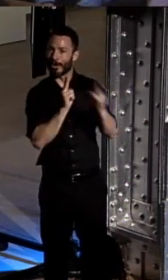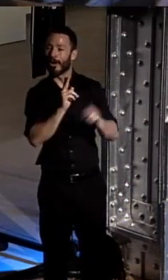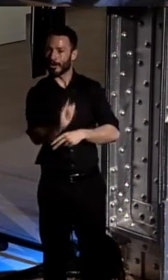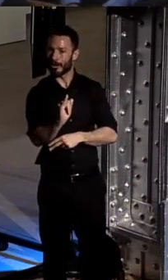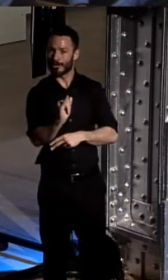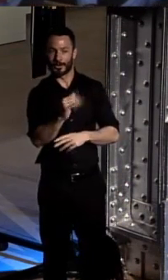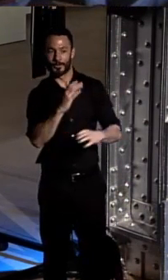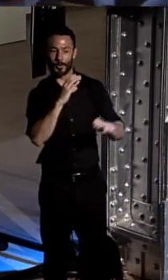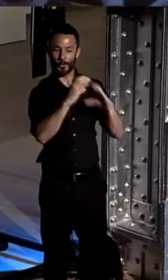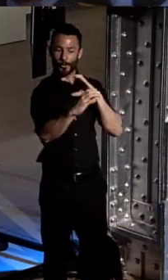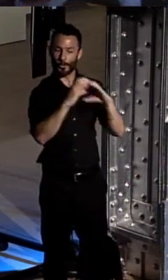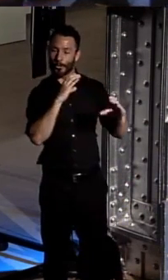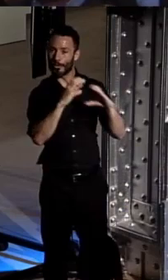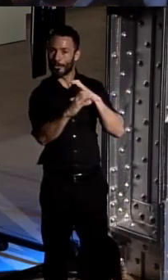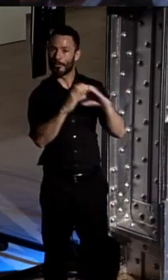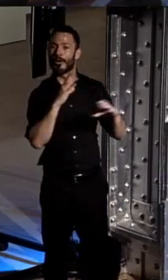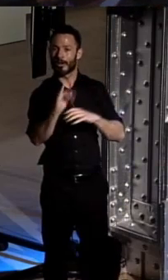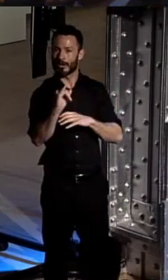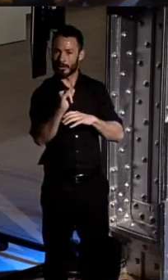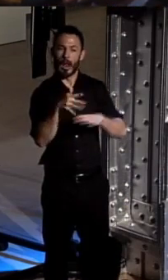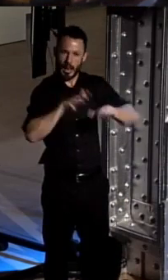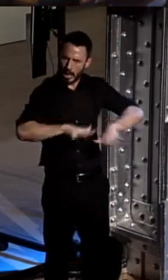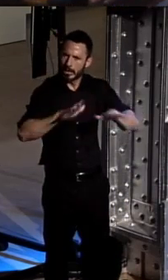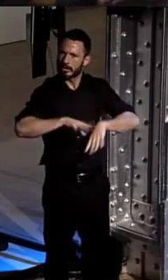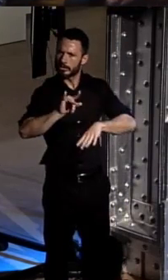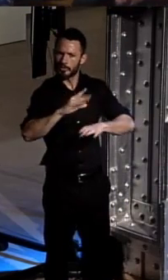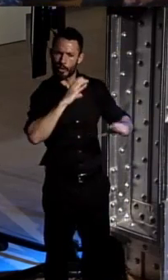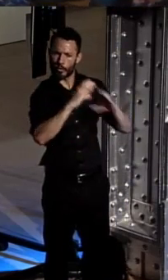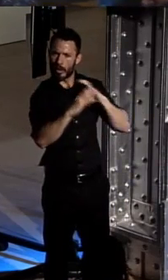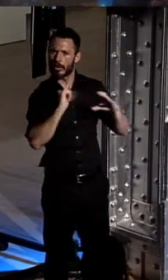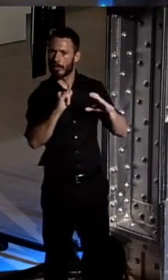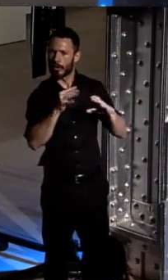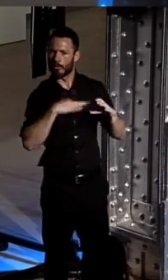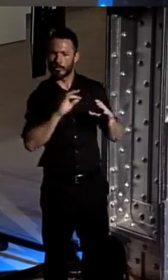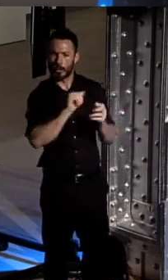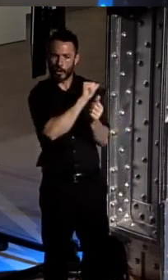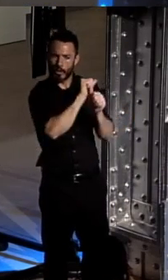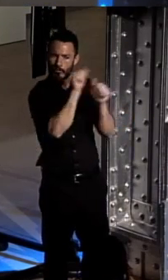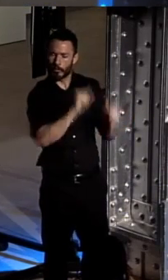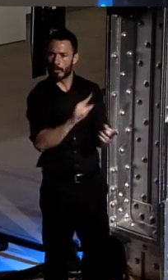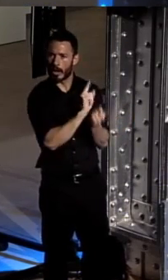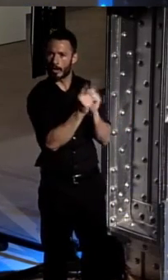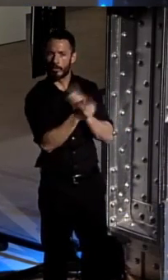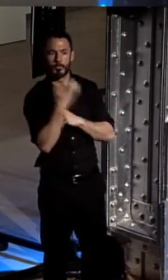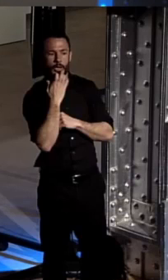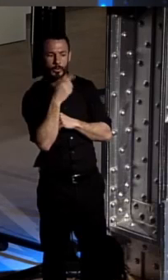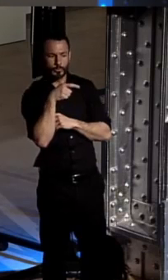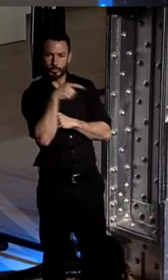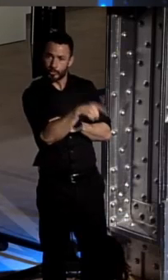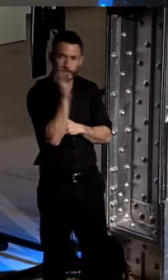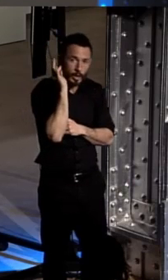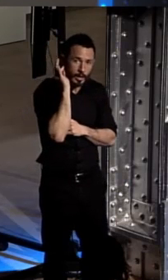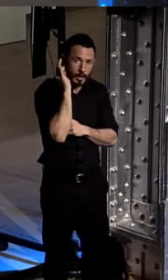muy sencillo, muy lento, muy rudimentario, pero comunicacional al fin, puedo validarlo. Puedo hacerte preguntas que conozco. Puedo decirte, por ejemplo, ¿sos mujer? Y me responde que